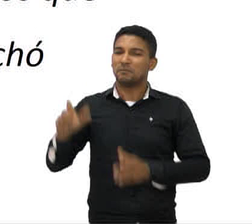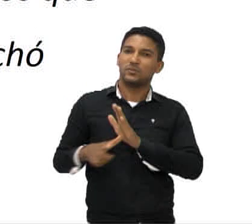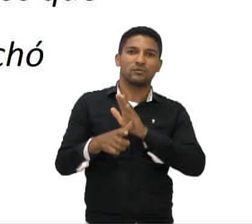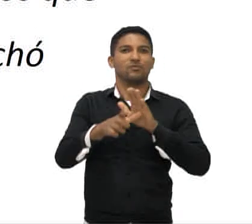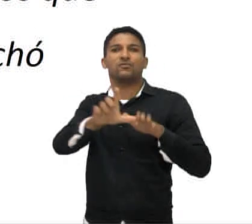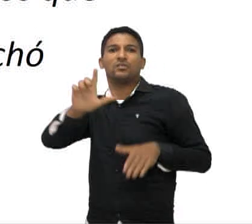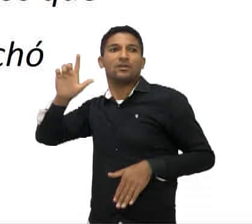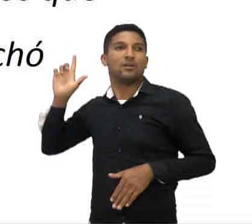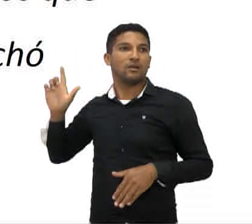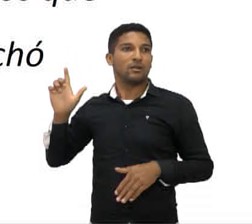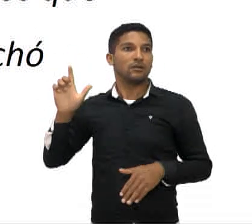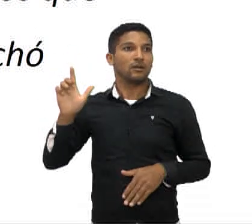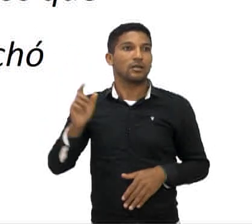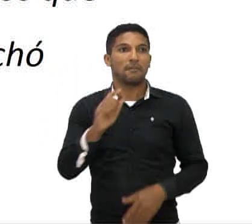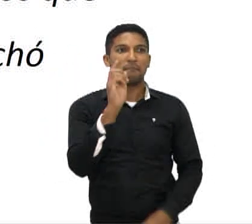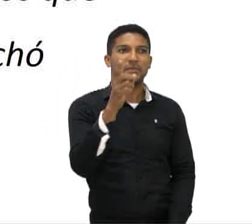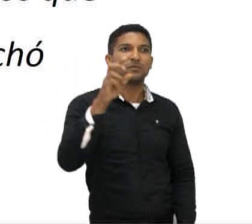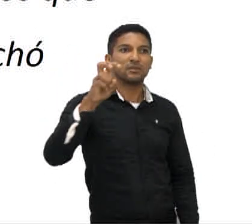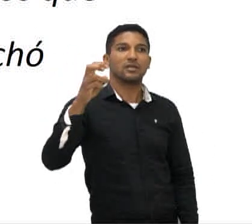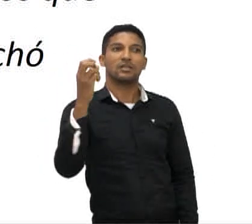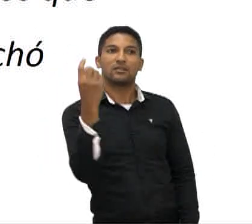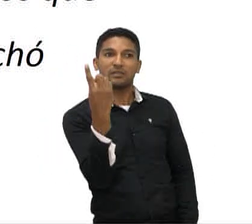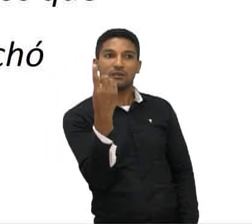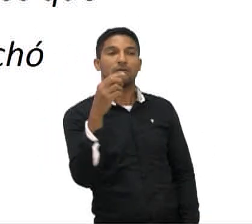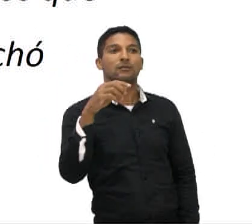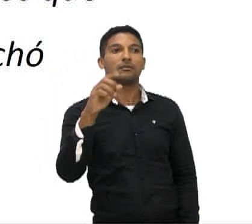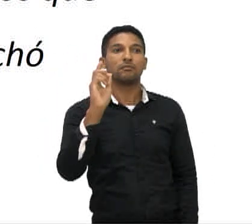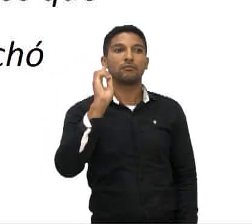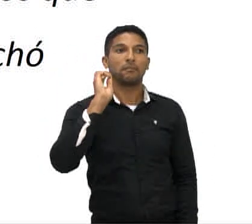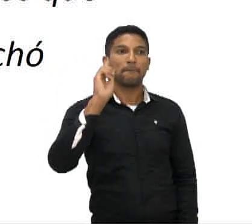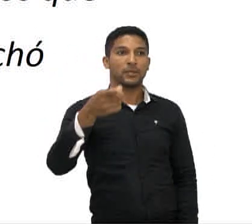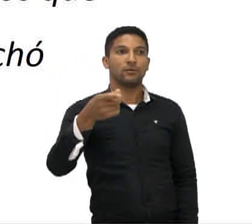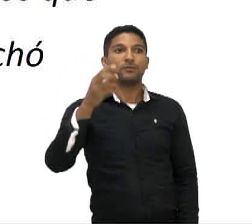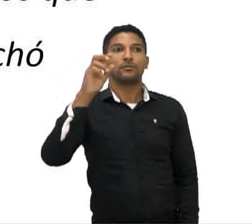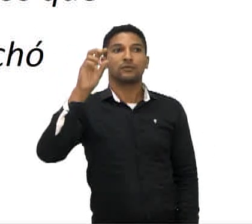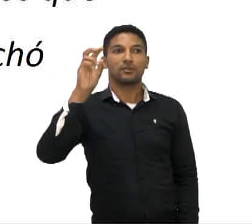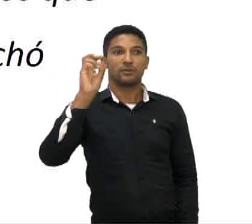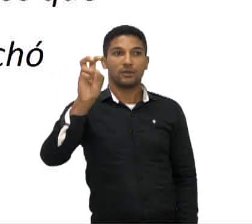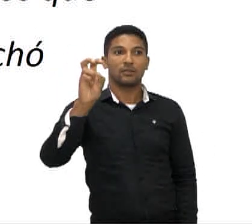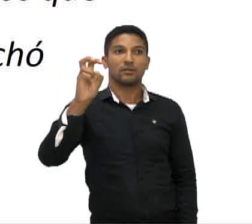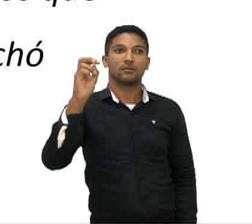1521. Fray Diego Durán, uno de los